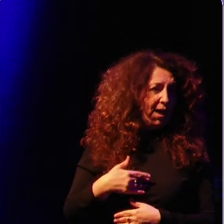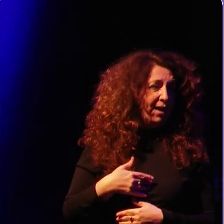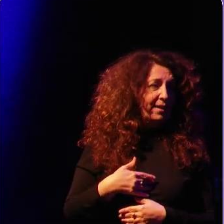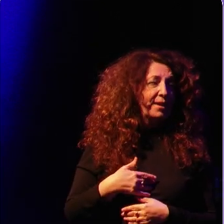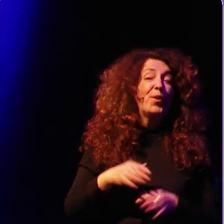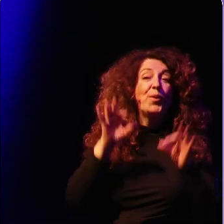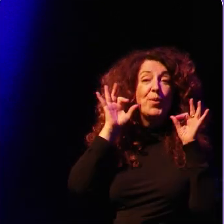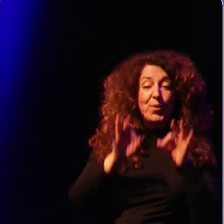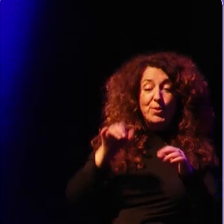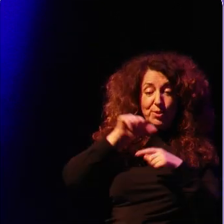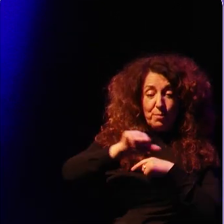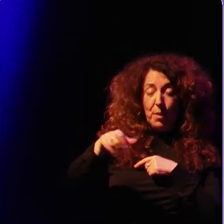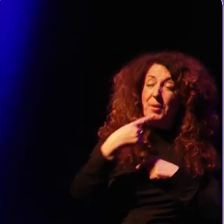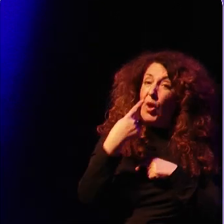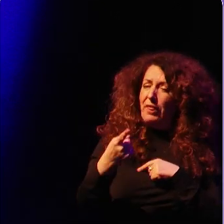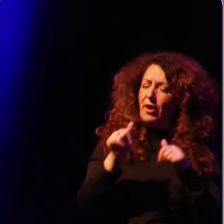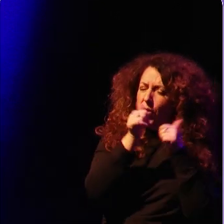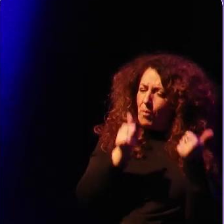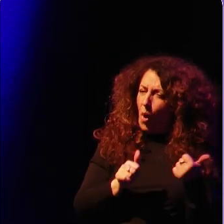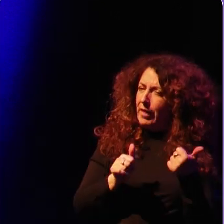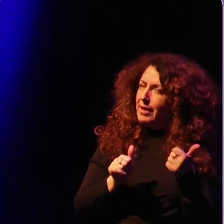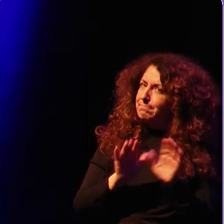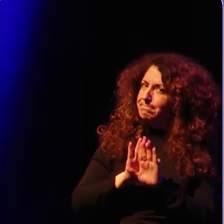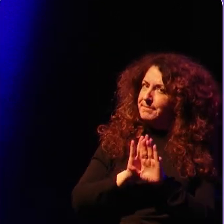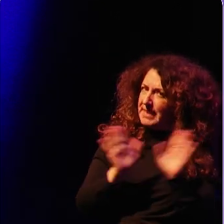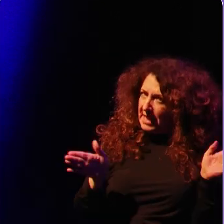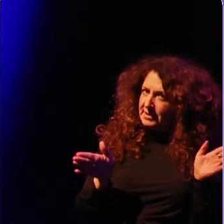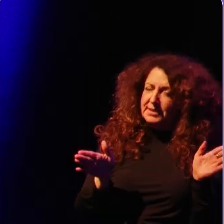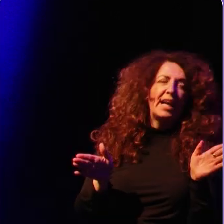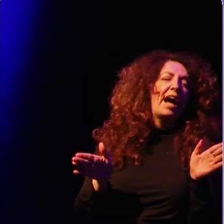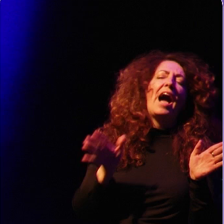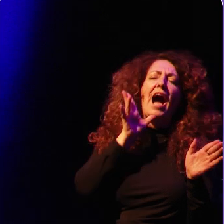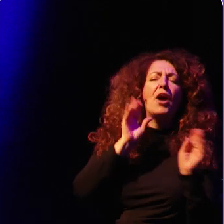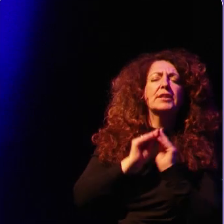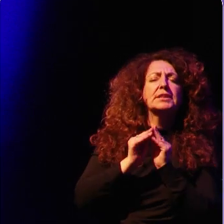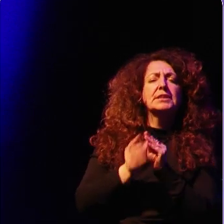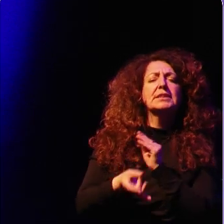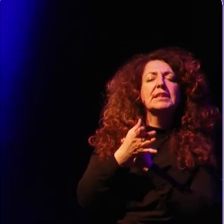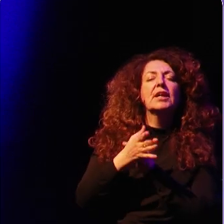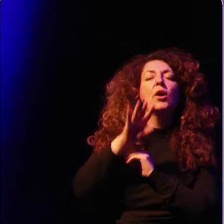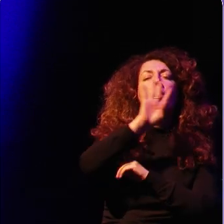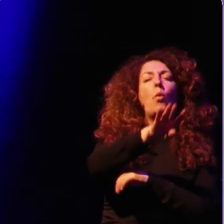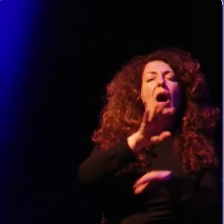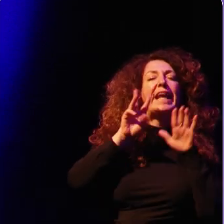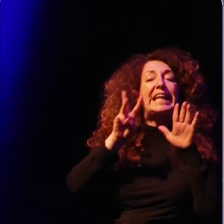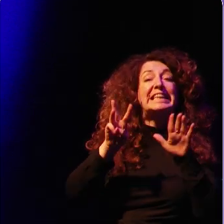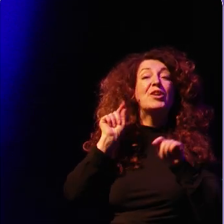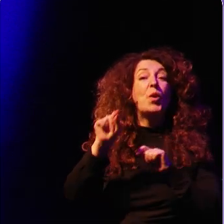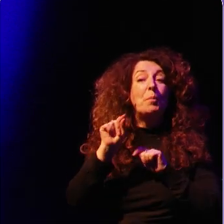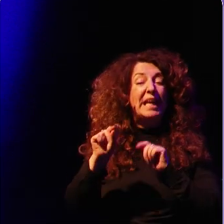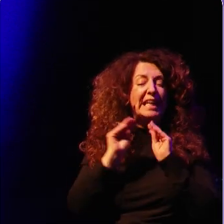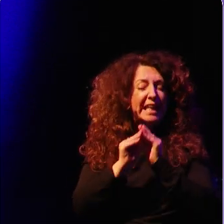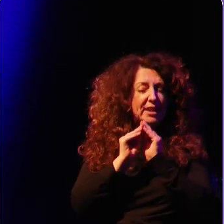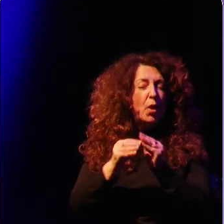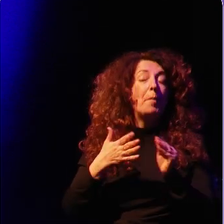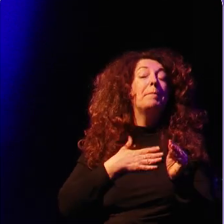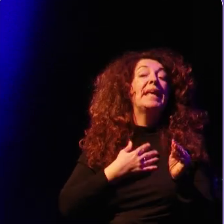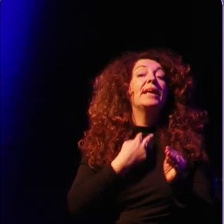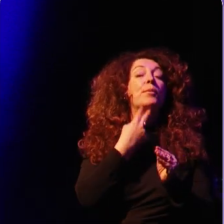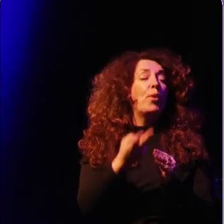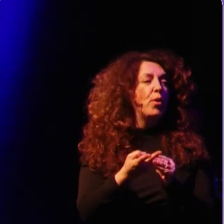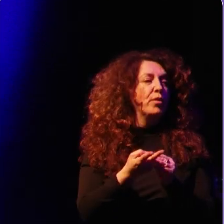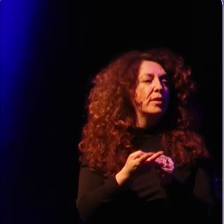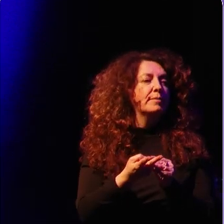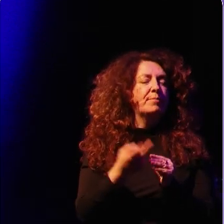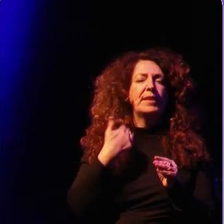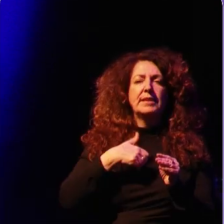momento, yo le digo al modelo, ya estás, genérate 48 minutos después, sintetizando mi voz, me dice,